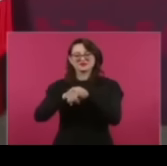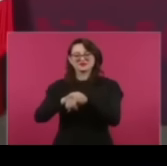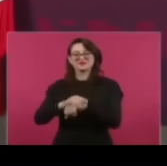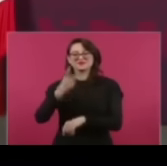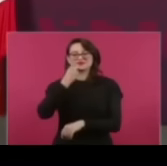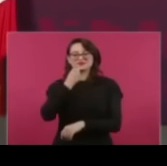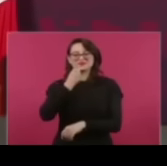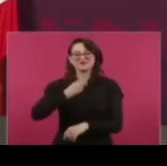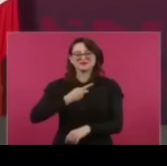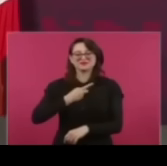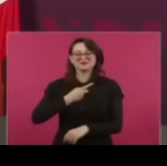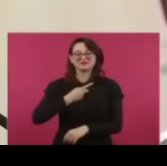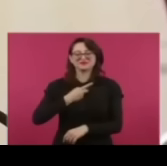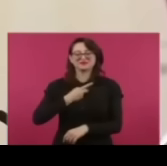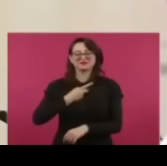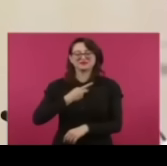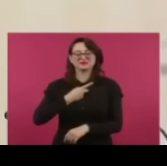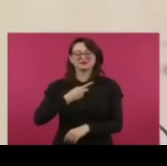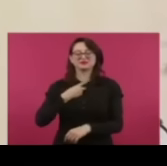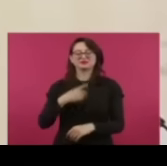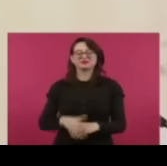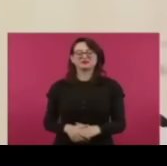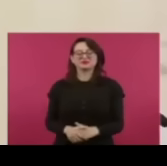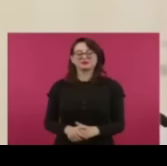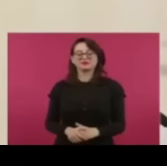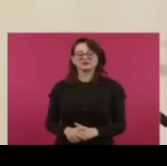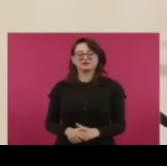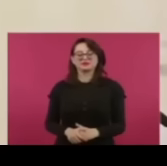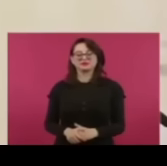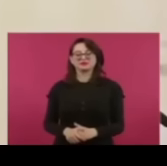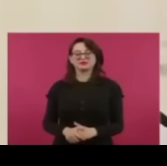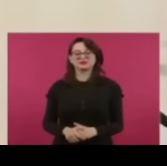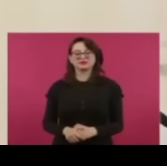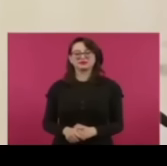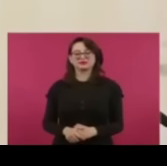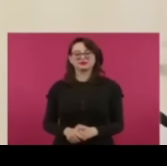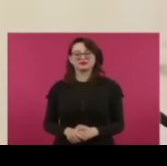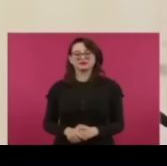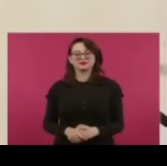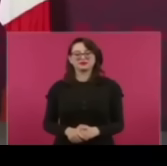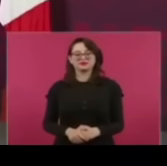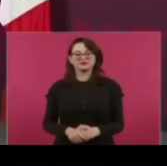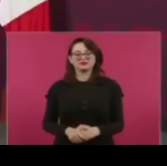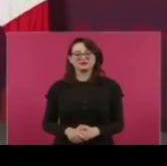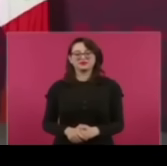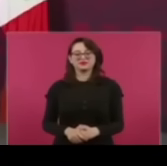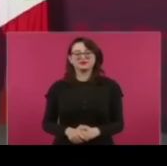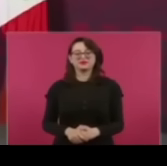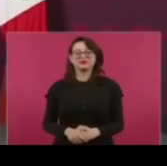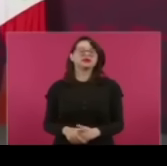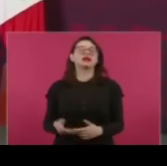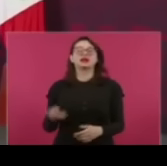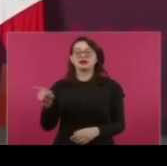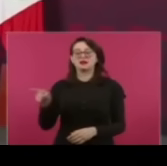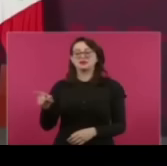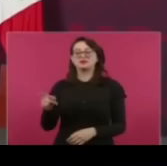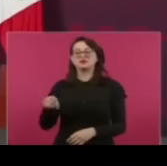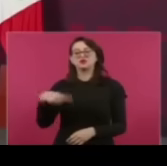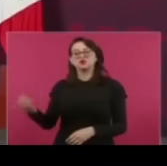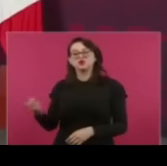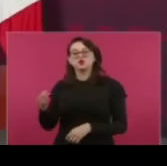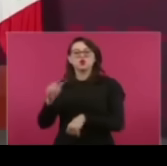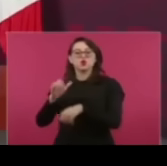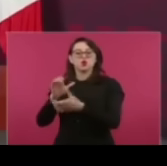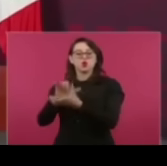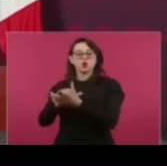Amigos, bienvenidos a una nueva transmisión más. Es un placer estar nuevamente con ustedes. Servidor Edwin Rodríguez, transmitiéndoles desde su canal